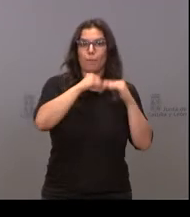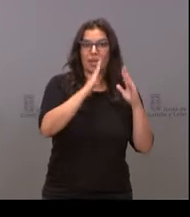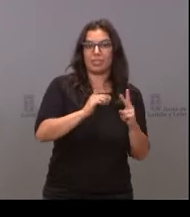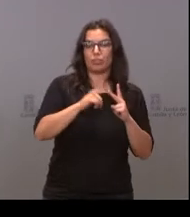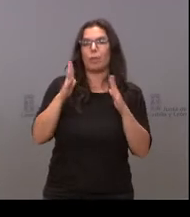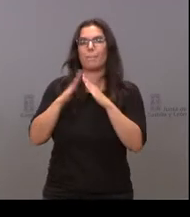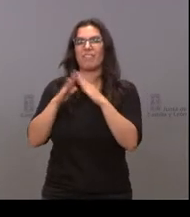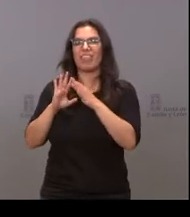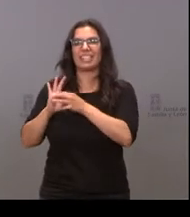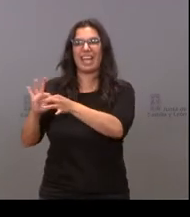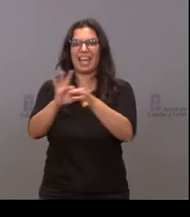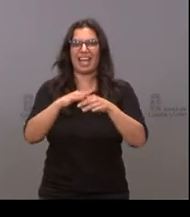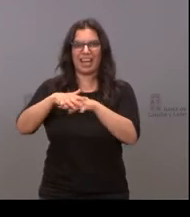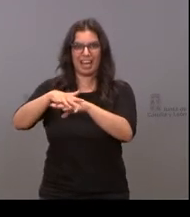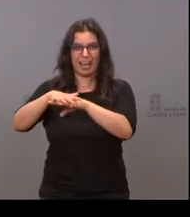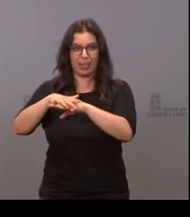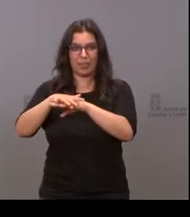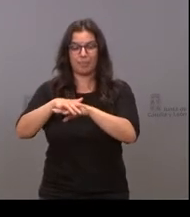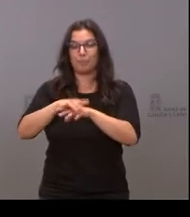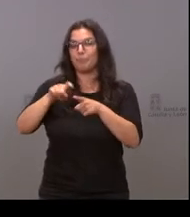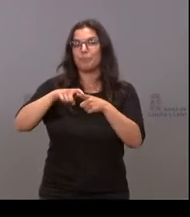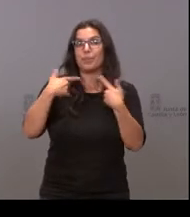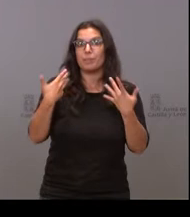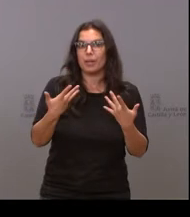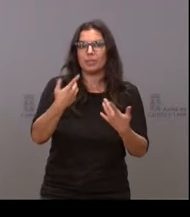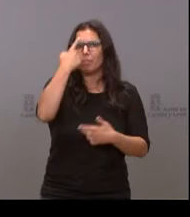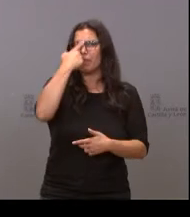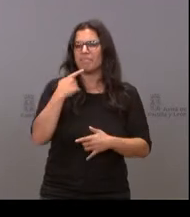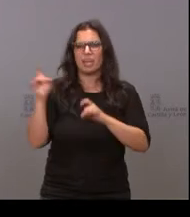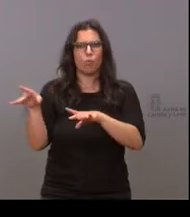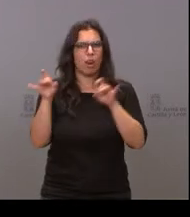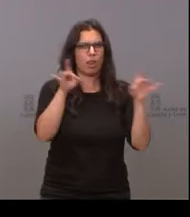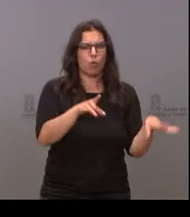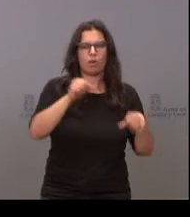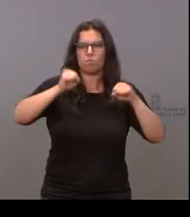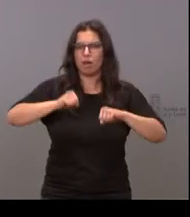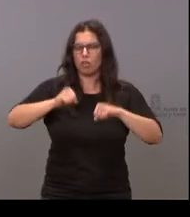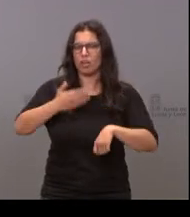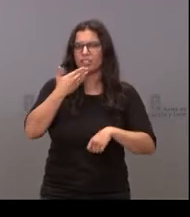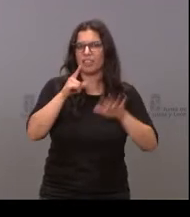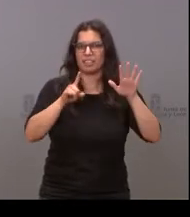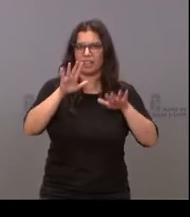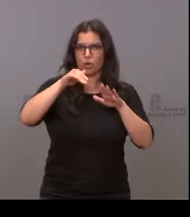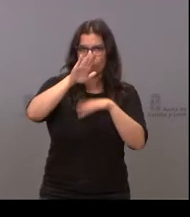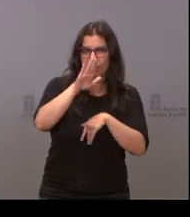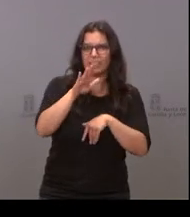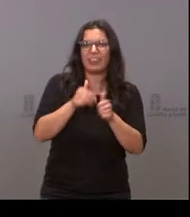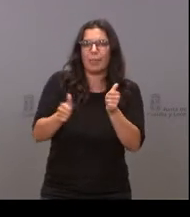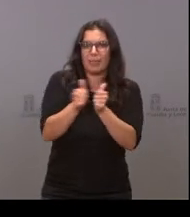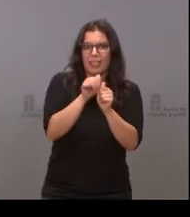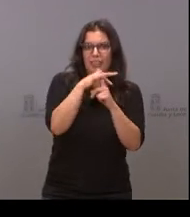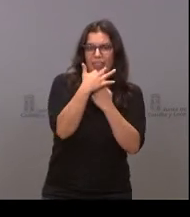las caras técnicas fundamentales es que van destinados a los mismos perfiles de personas personas mayores de 65 años con dependencia